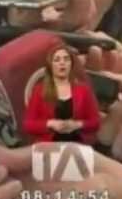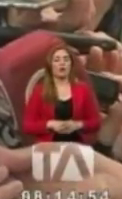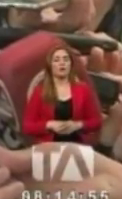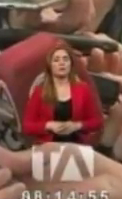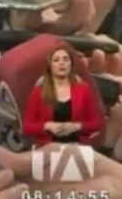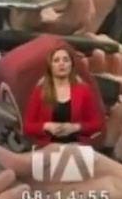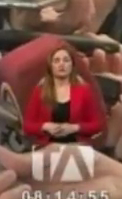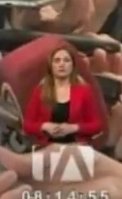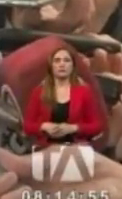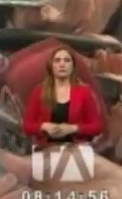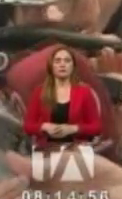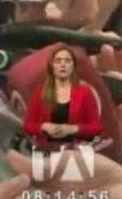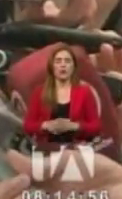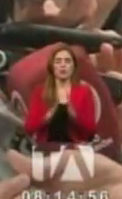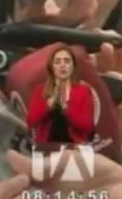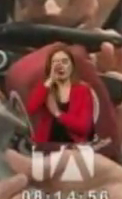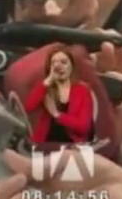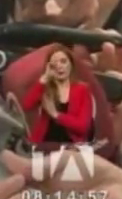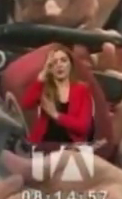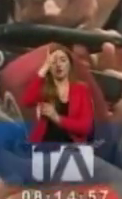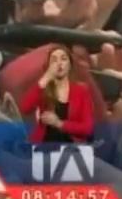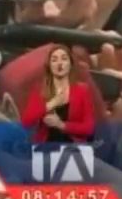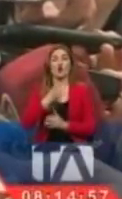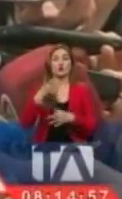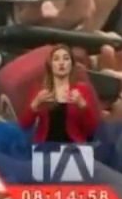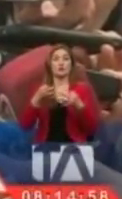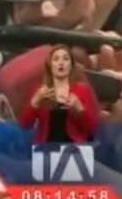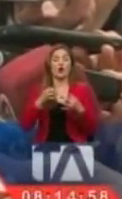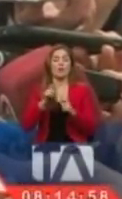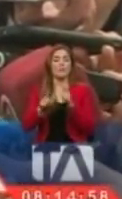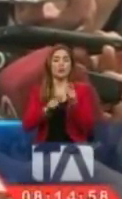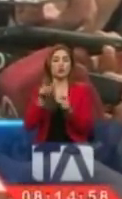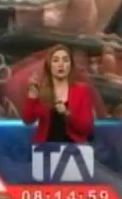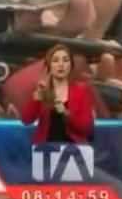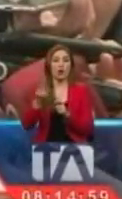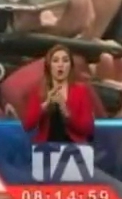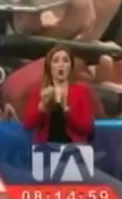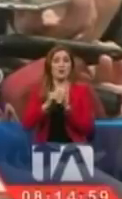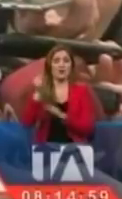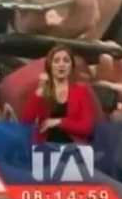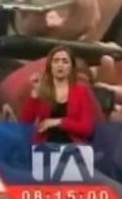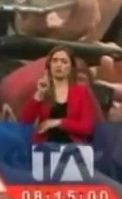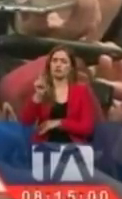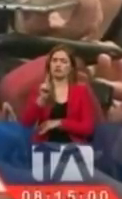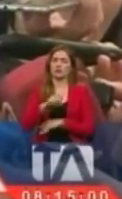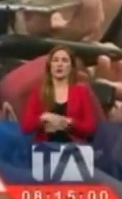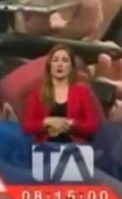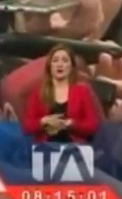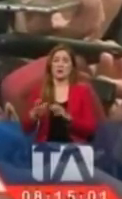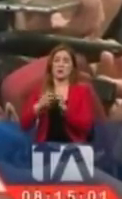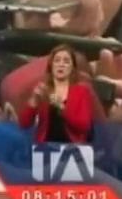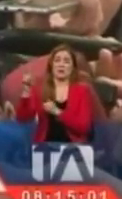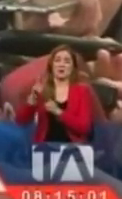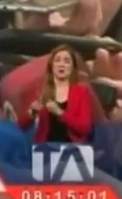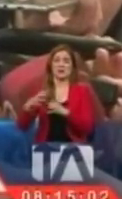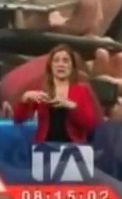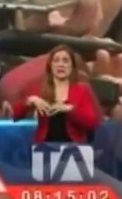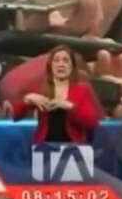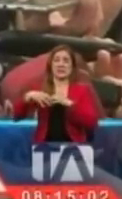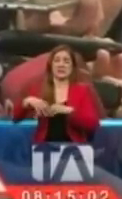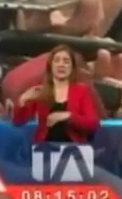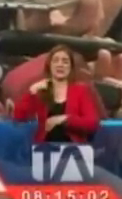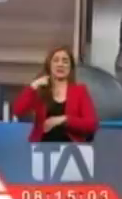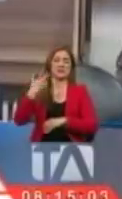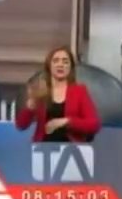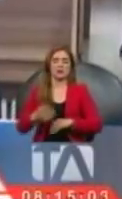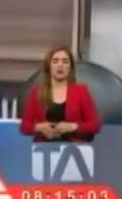que se respete la decisión judicial y que no se restrinja los derechos de las personas venezolanas en virtud de la crisis humanitaria que vive el